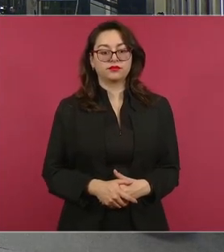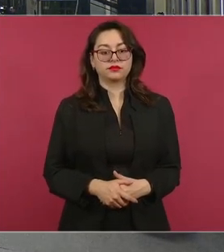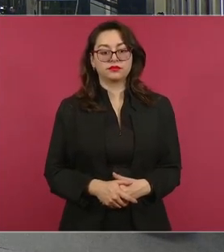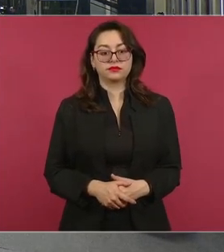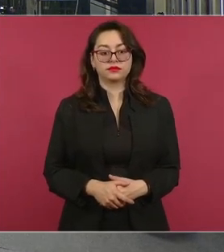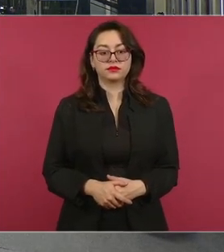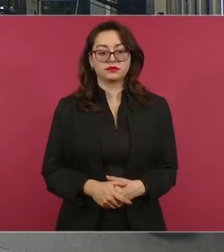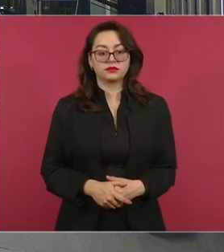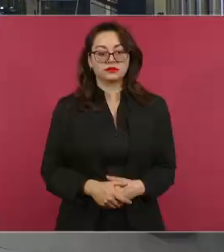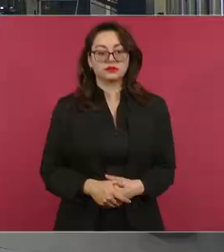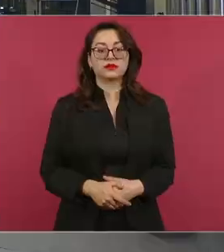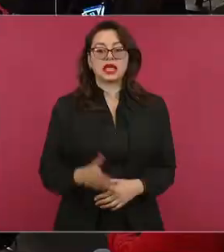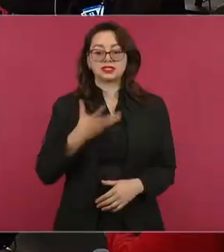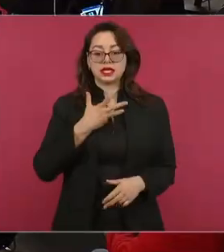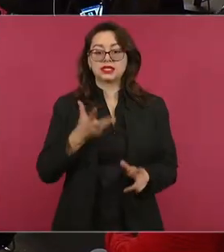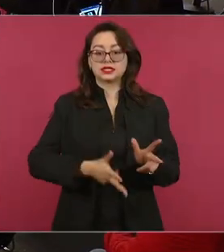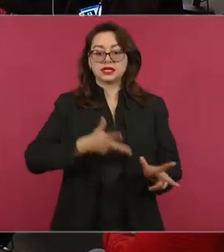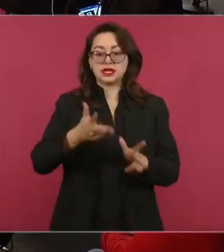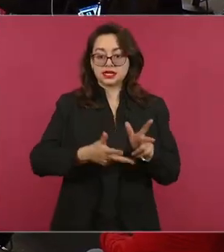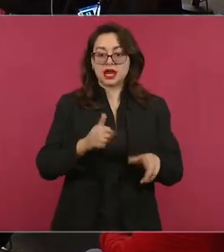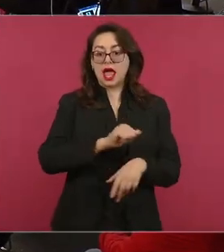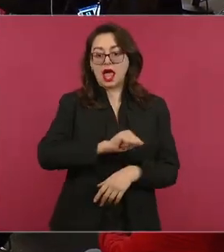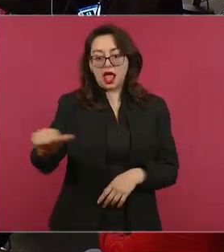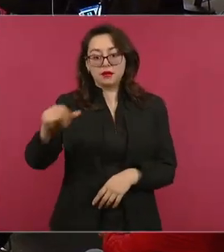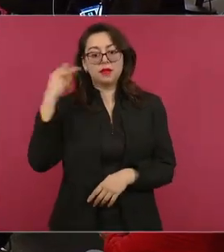Ese es el de Veracruz. Primero.